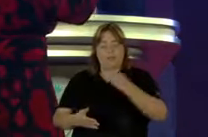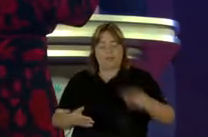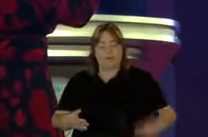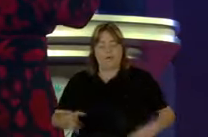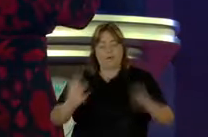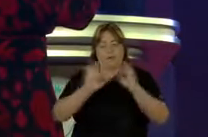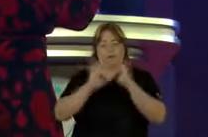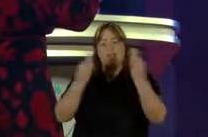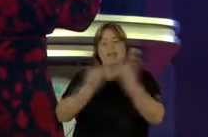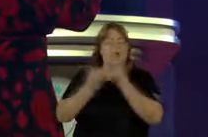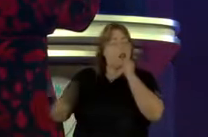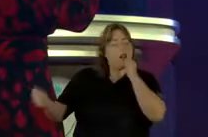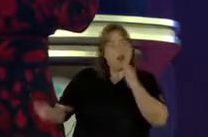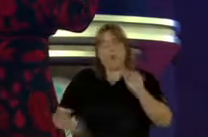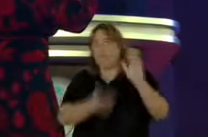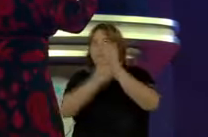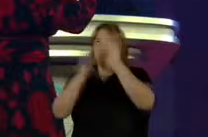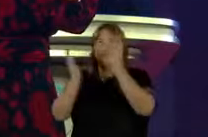¡Aleluya!